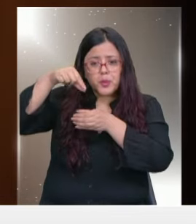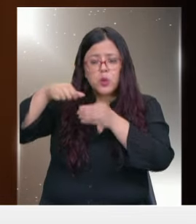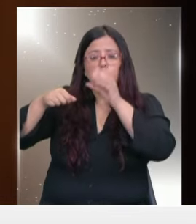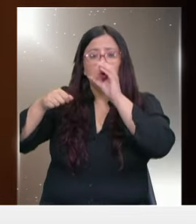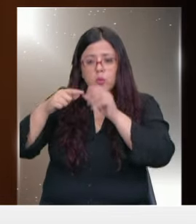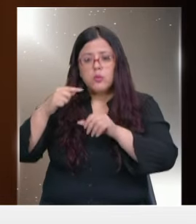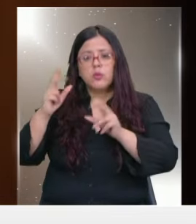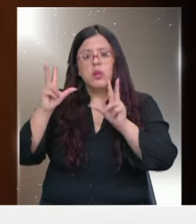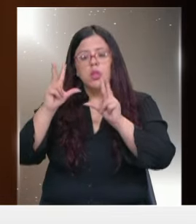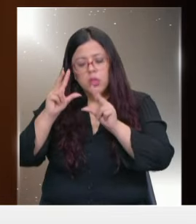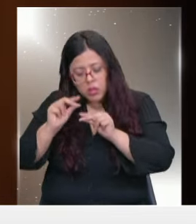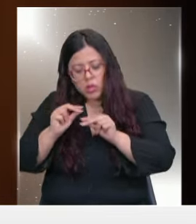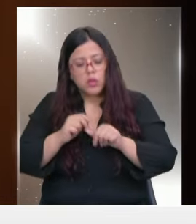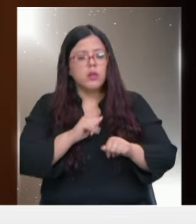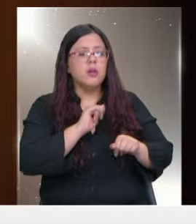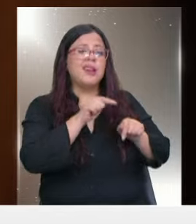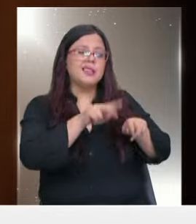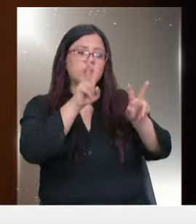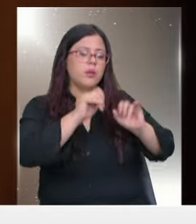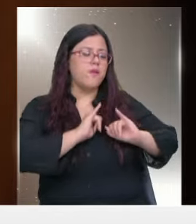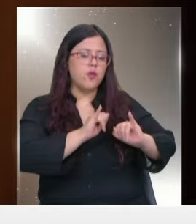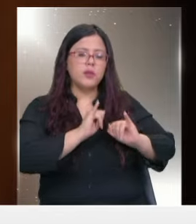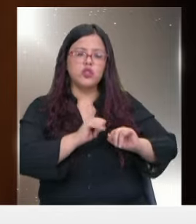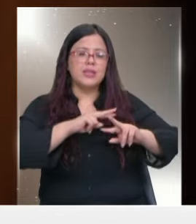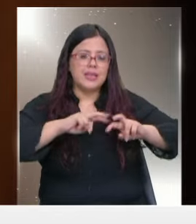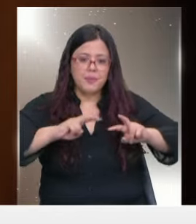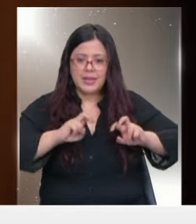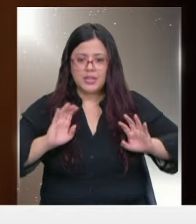Claro, eso ahí es un detalle de la investigación, pero